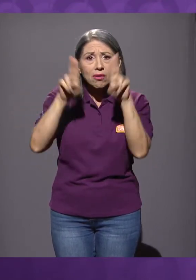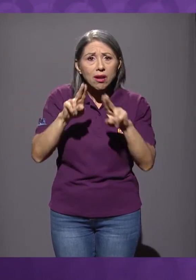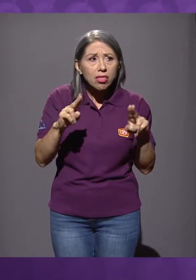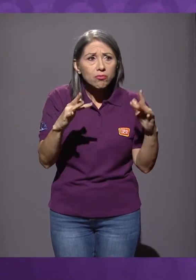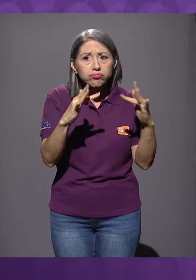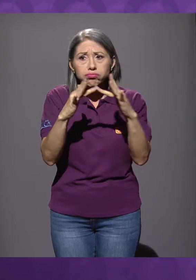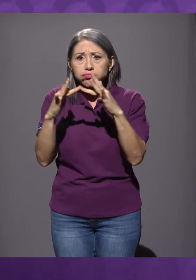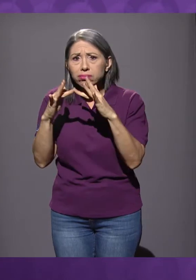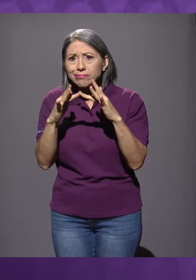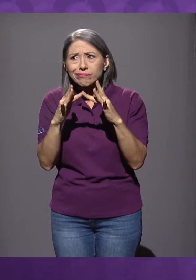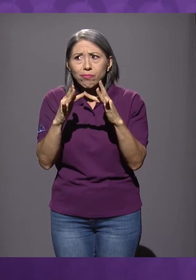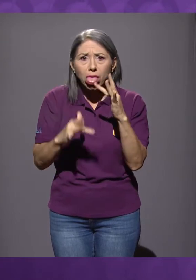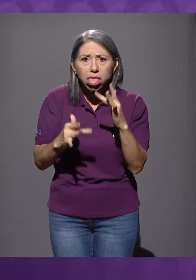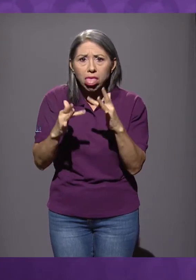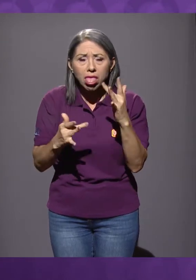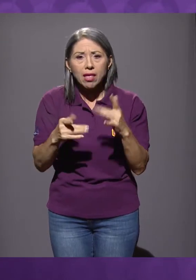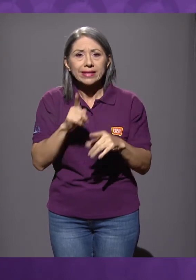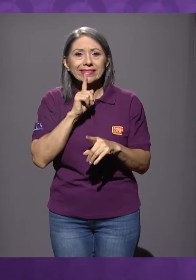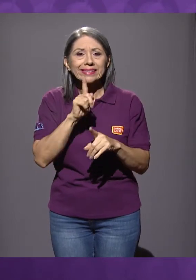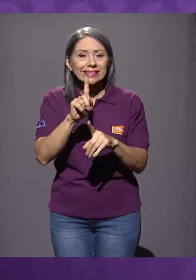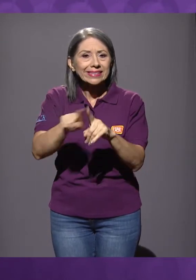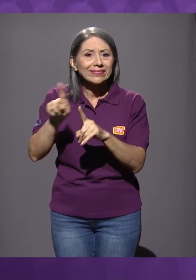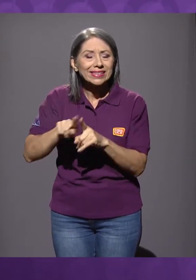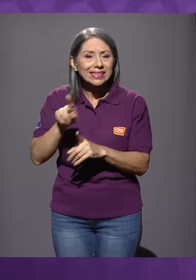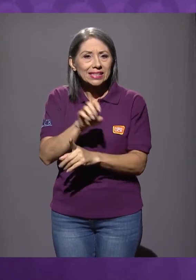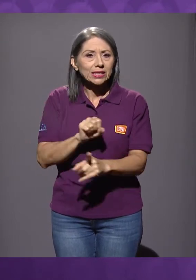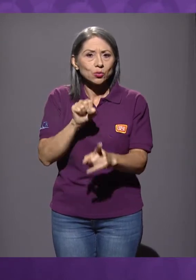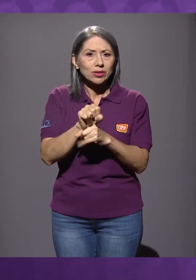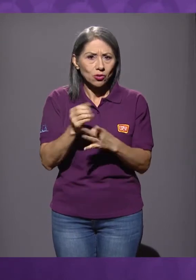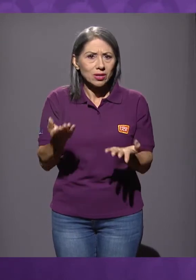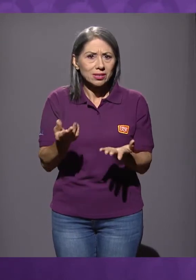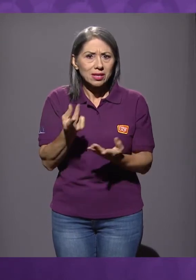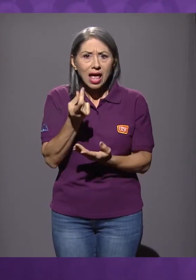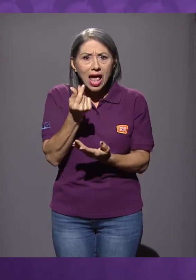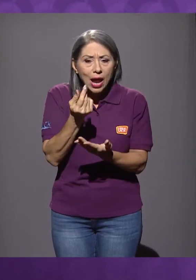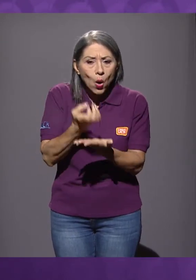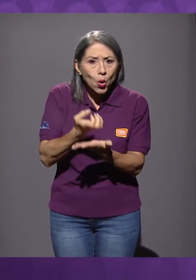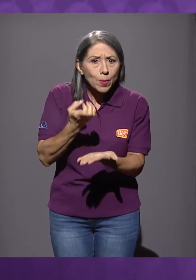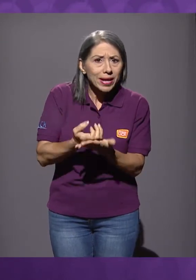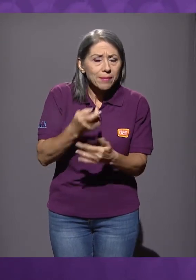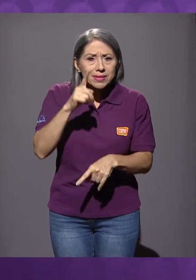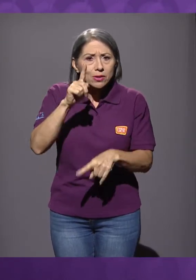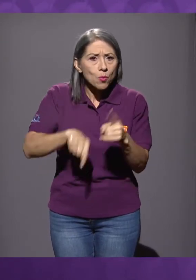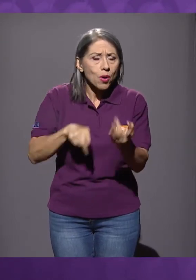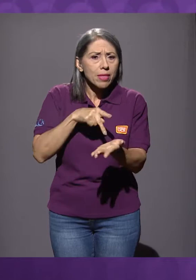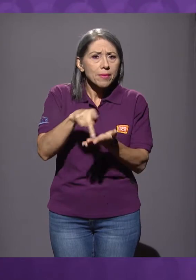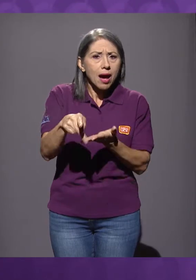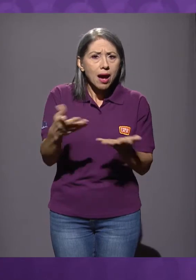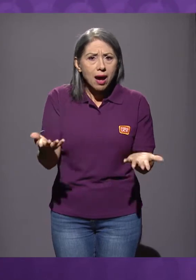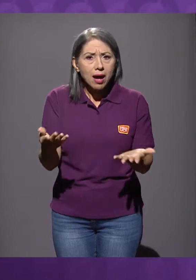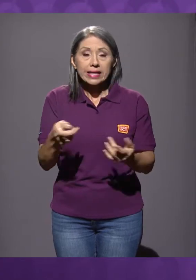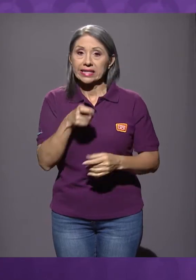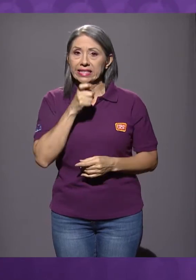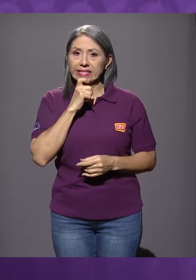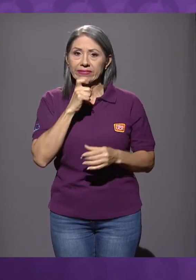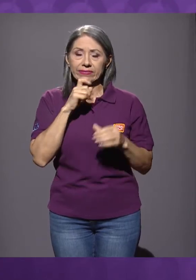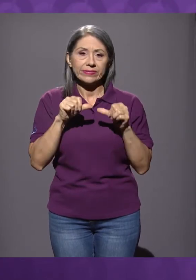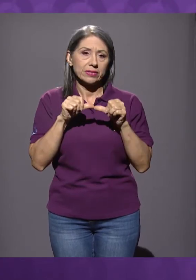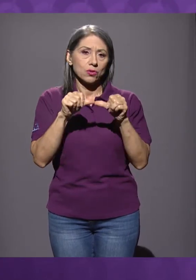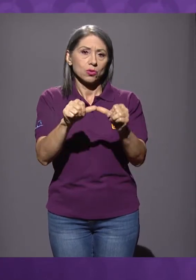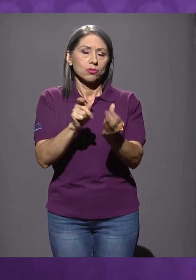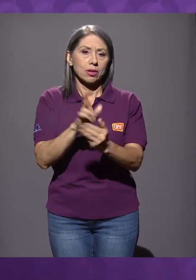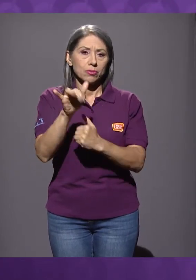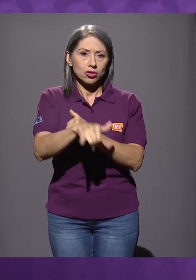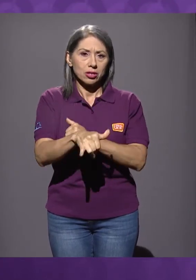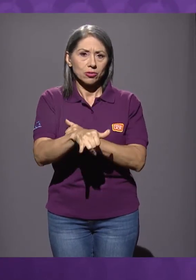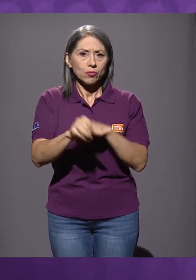decir, están en condiciones muy vulnerables económicas. Entonces hace muy difícil poder continuar con el